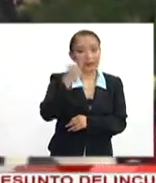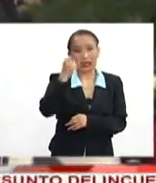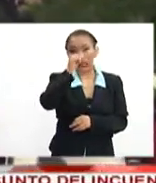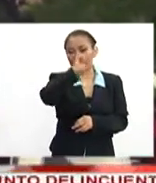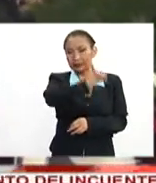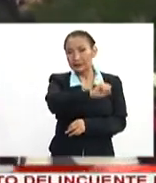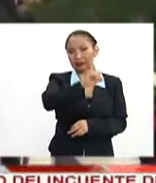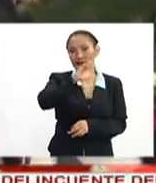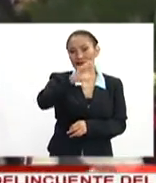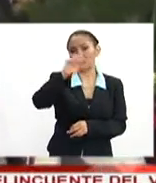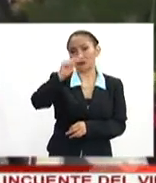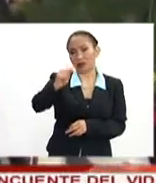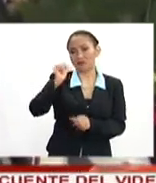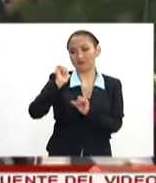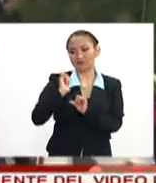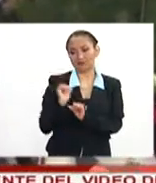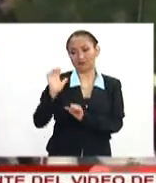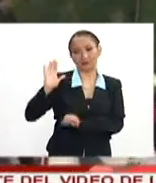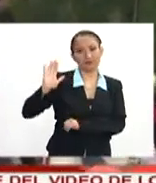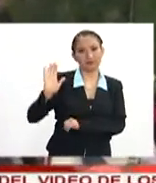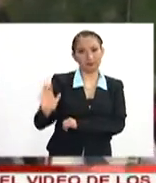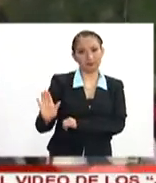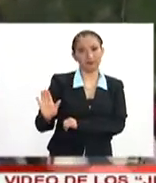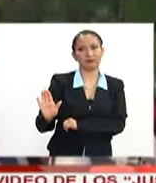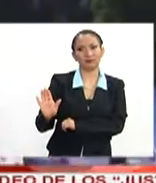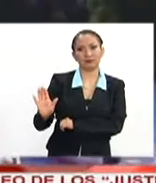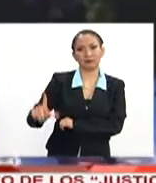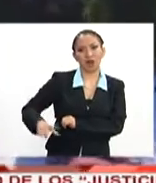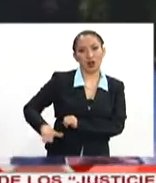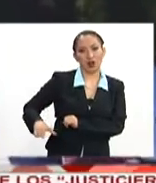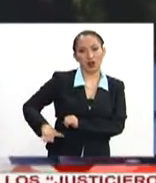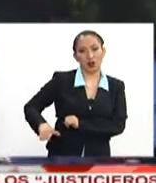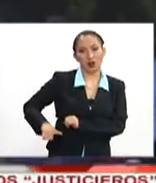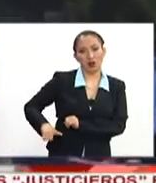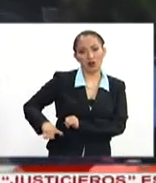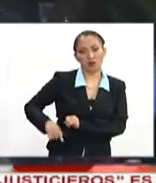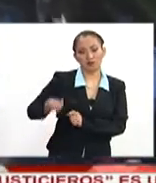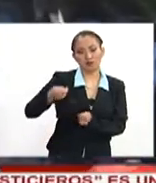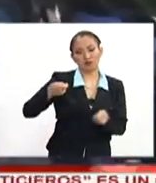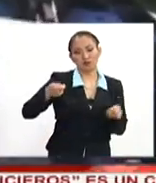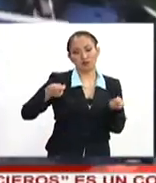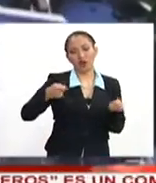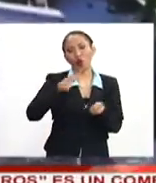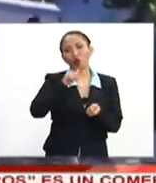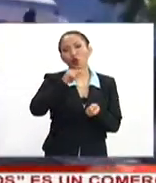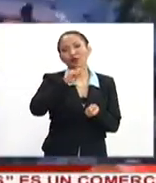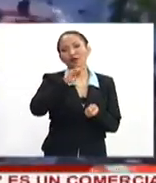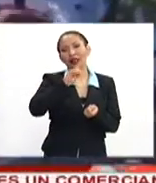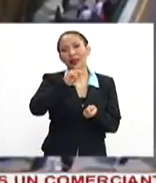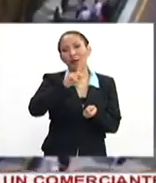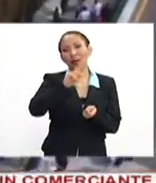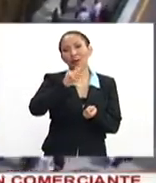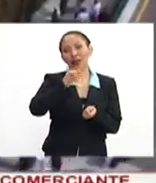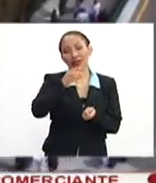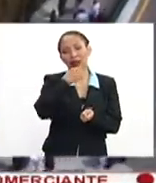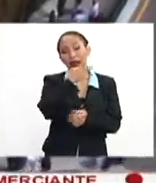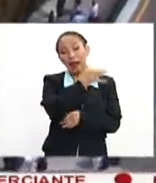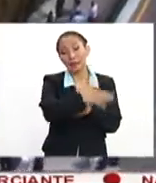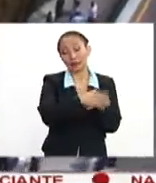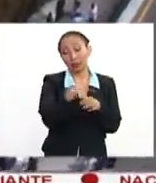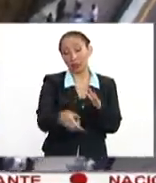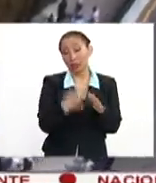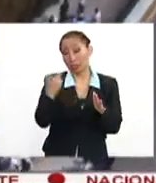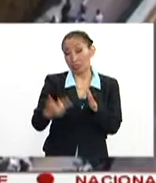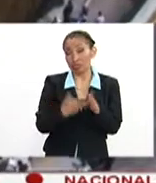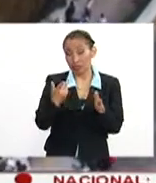la Secretaría encargada de Gobernación a cargo de Luis Felipe Puente había señalado en